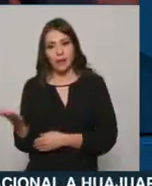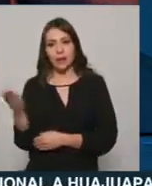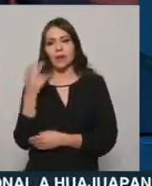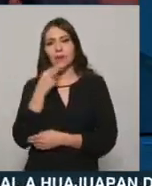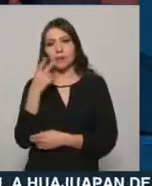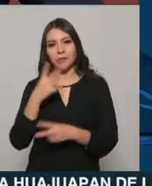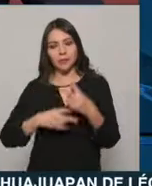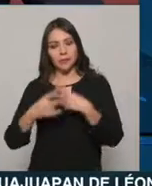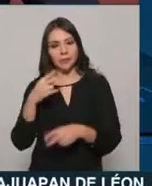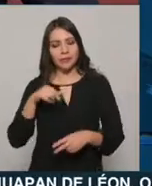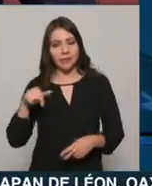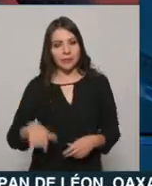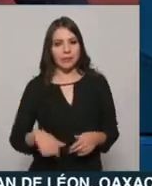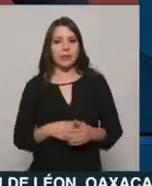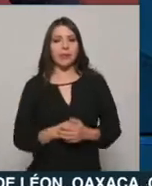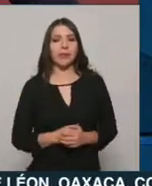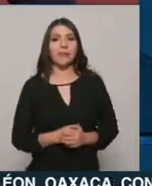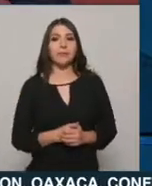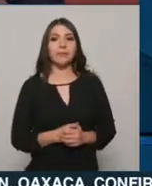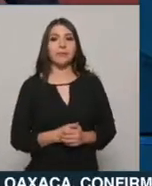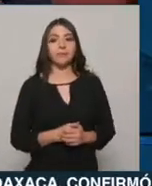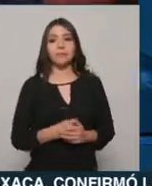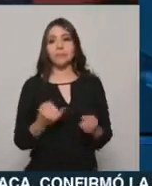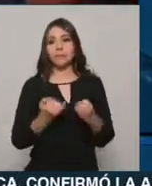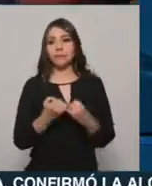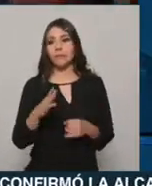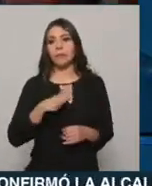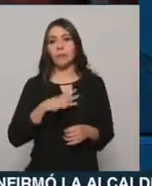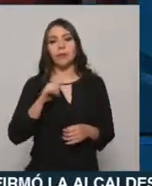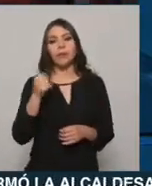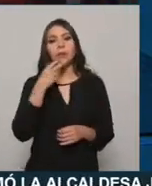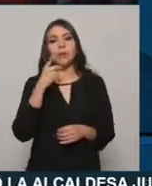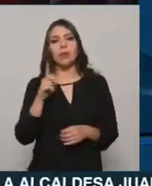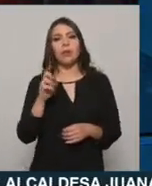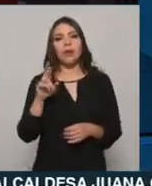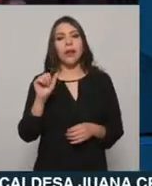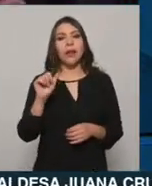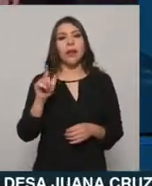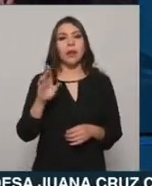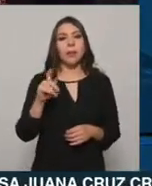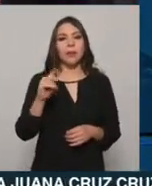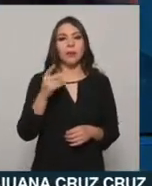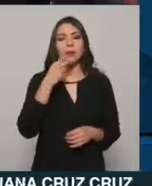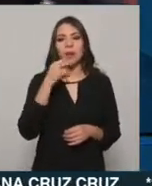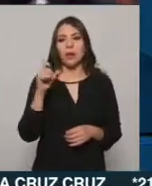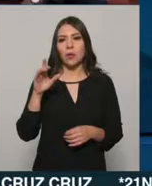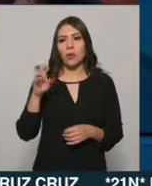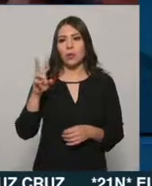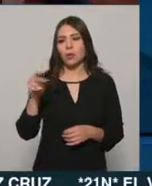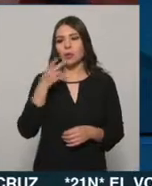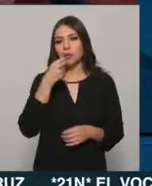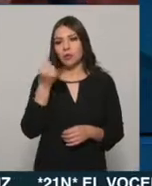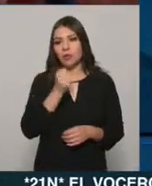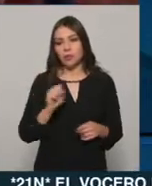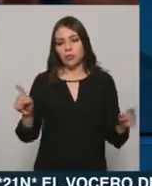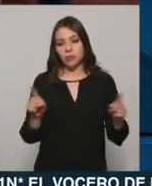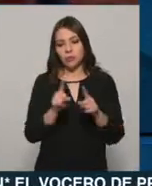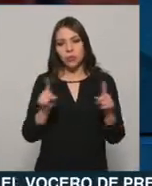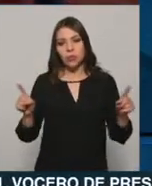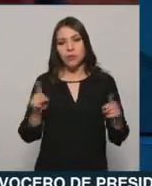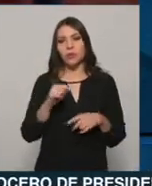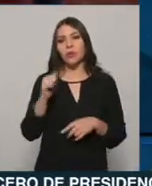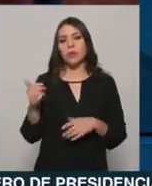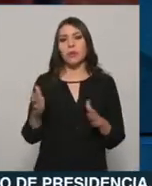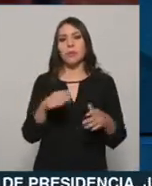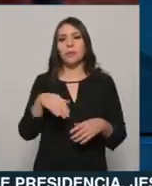está aquí presente, y van a estar el doctor Alberto Ángel El Cuervo, que es uno de los mejores exponentes de nuestra música,